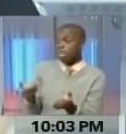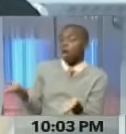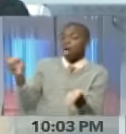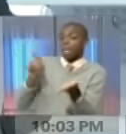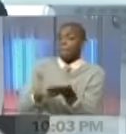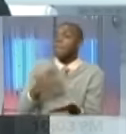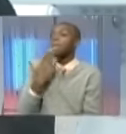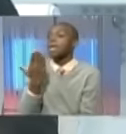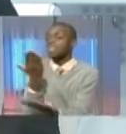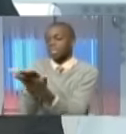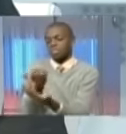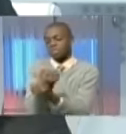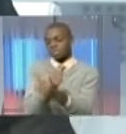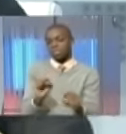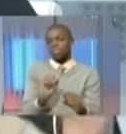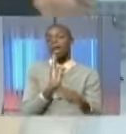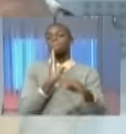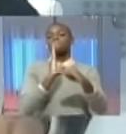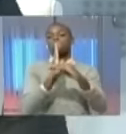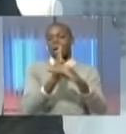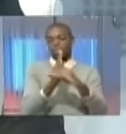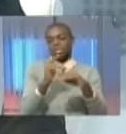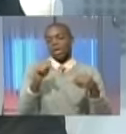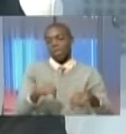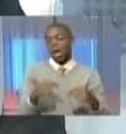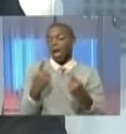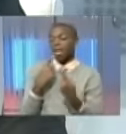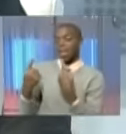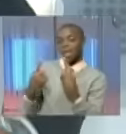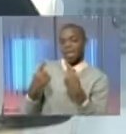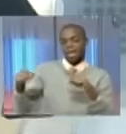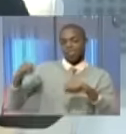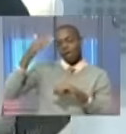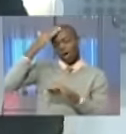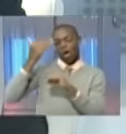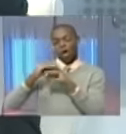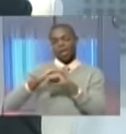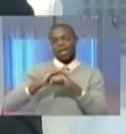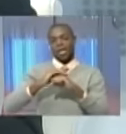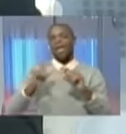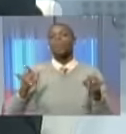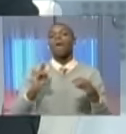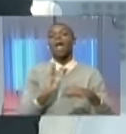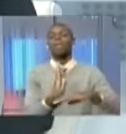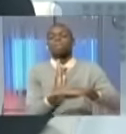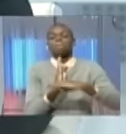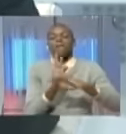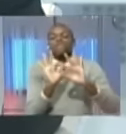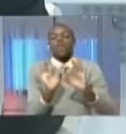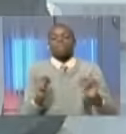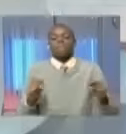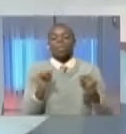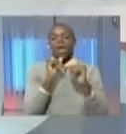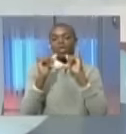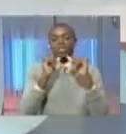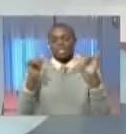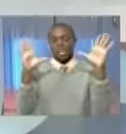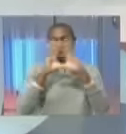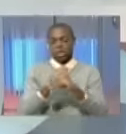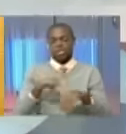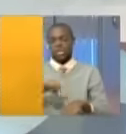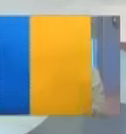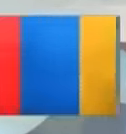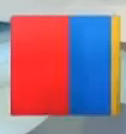presidencia pausa ya venimos con más de esta conversación agradable con j Rodríguez acá en este paréntesis maravilloso en las emisión estelar de la noticia